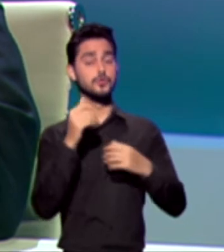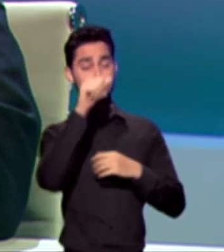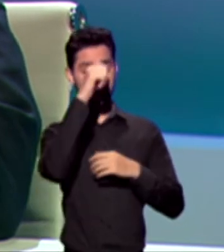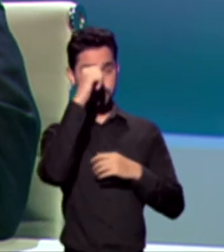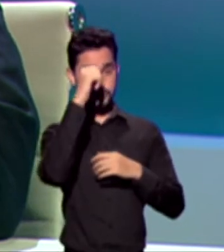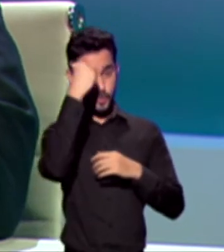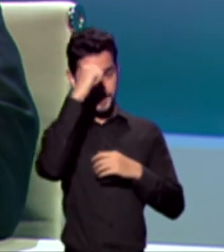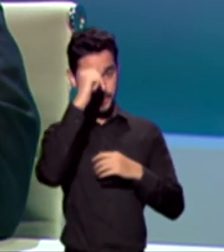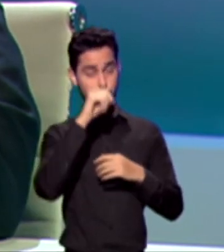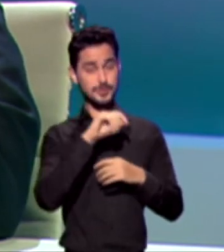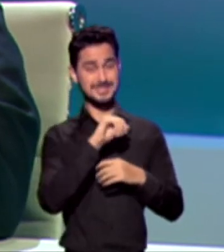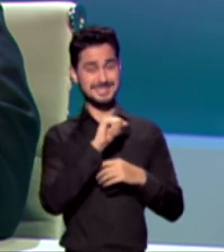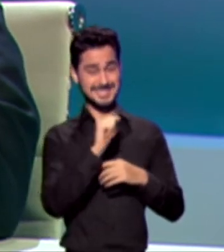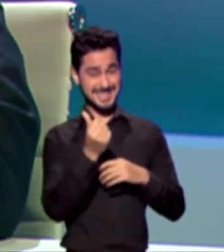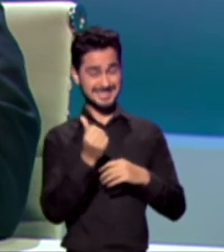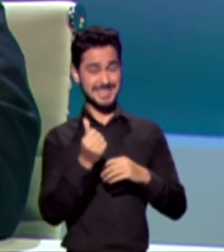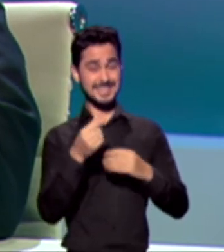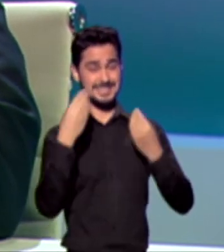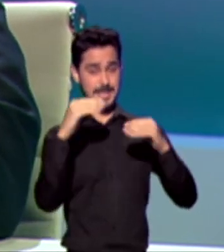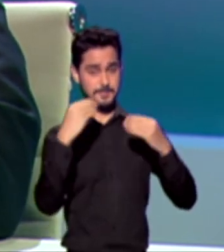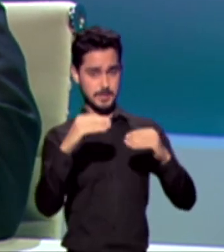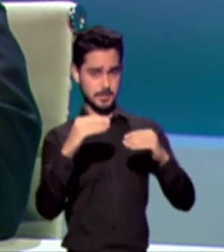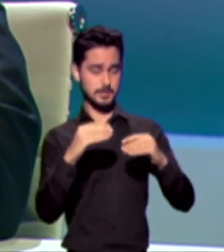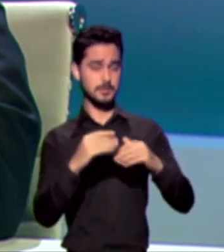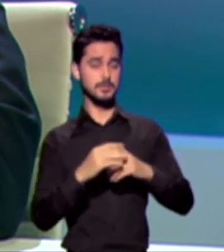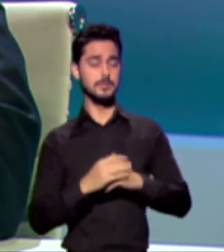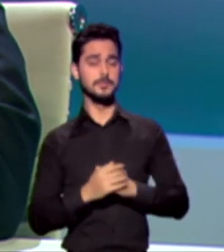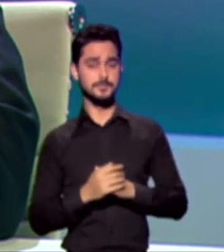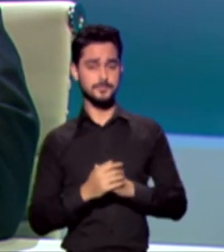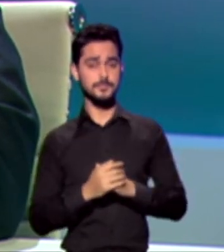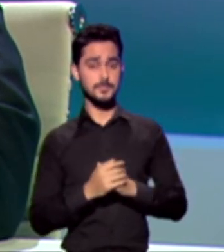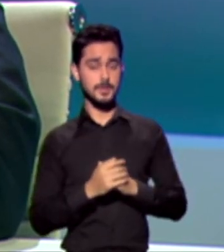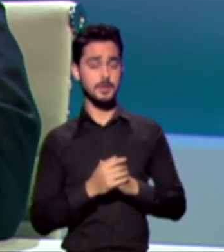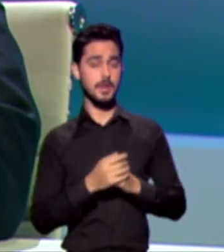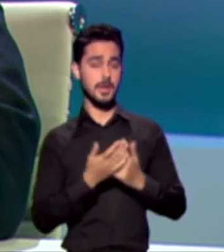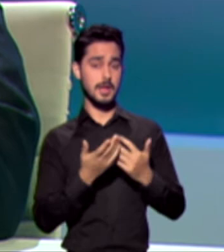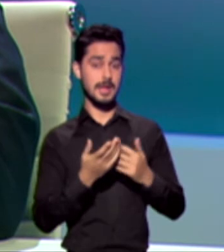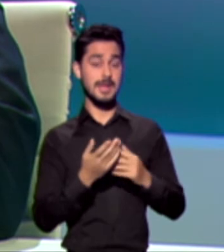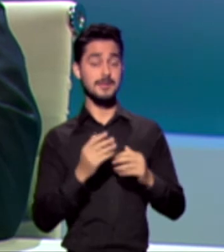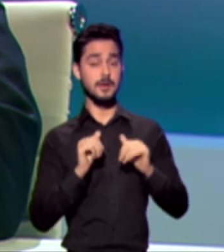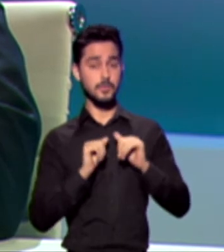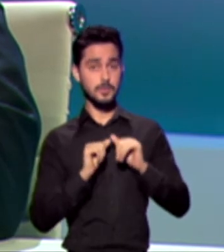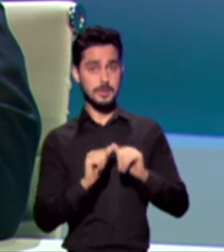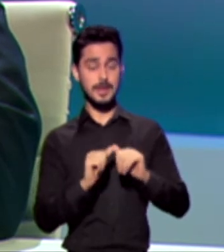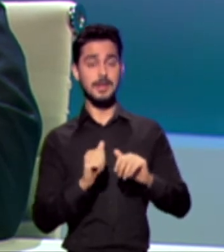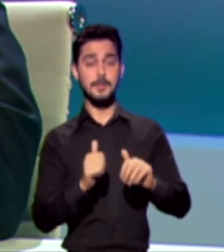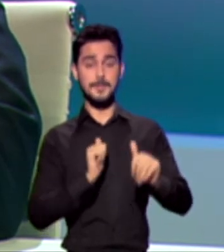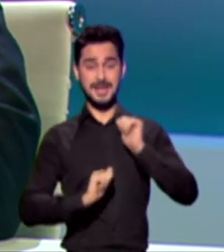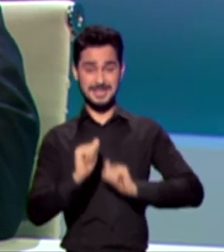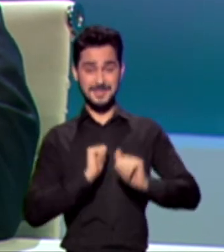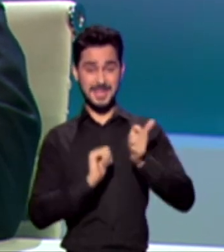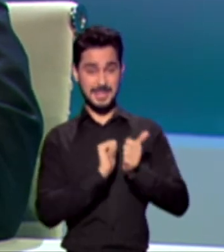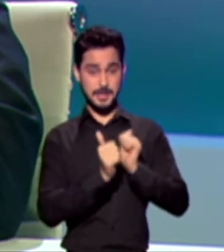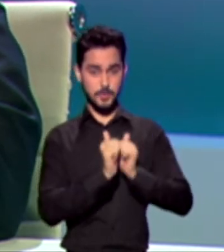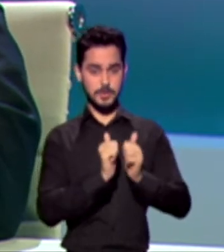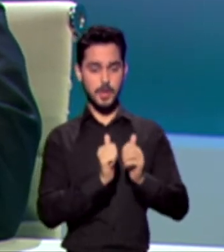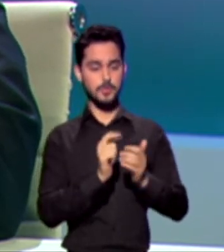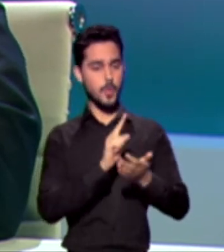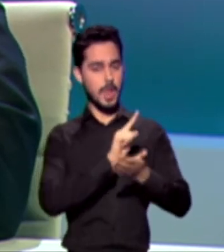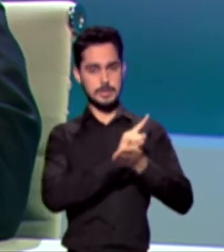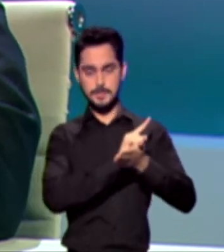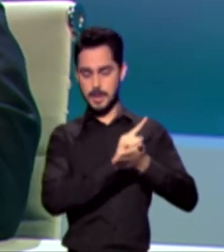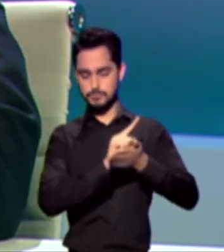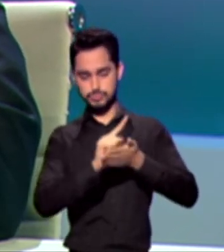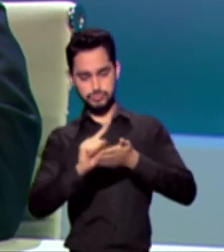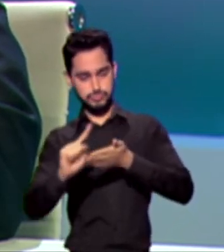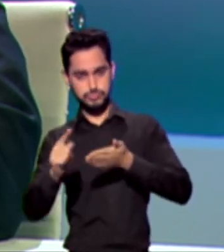el sábado 16 de abril con las justas de atletismo, que es el evento máximo, y va a haber actividades deportivas durante toda la semana en